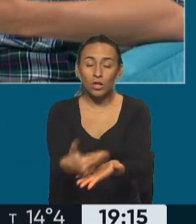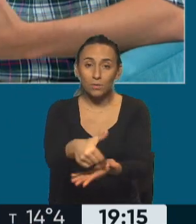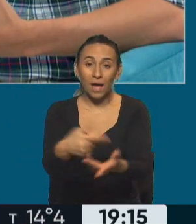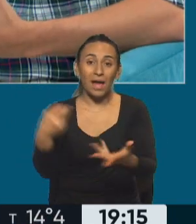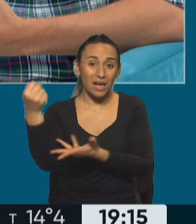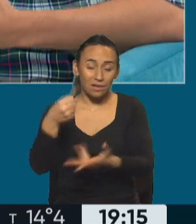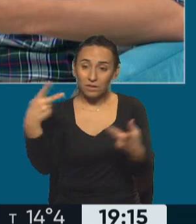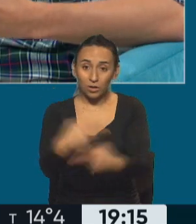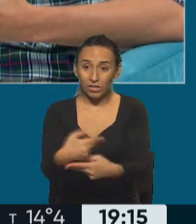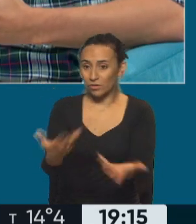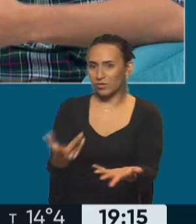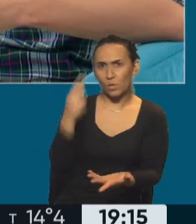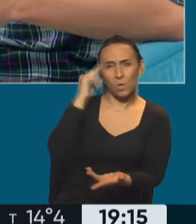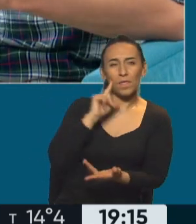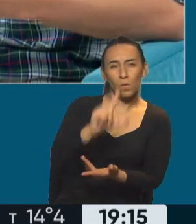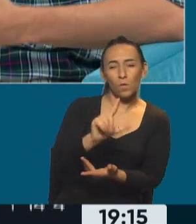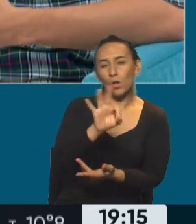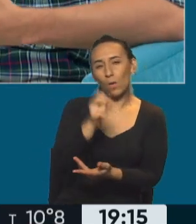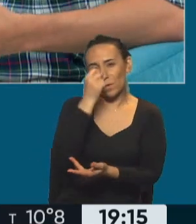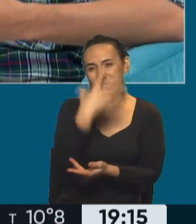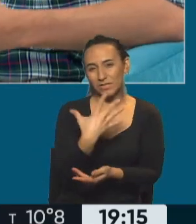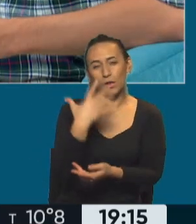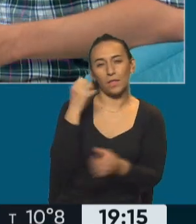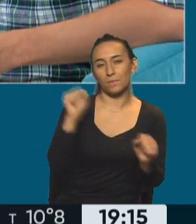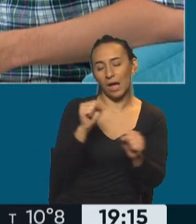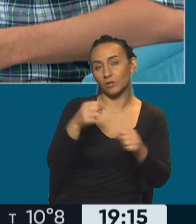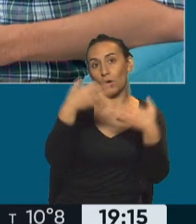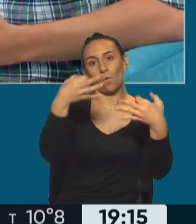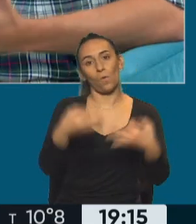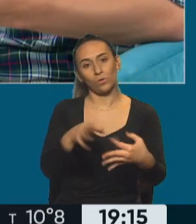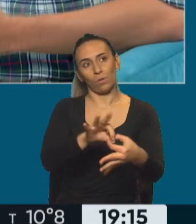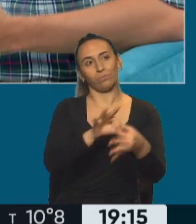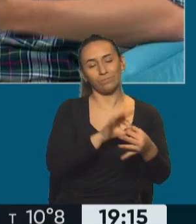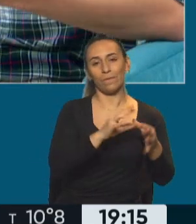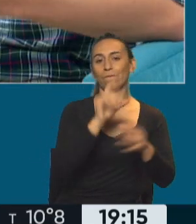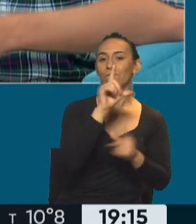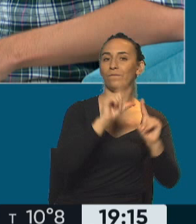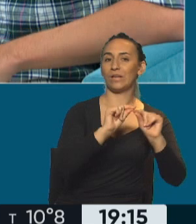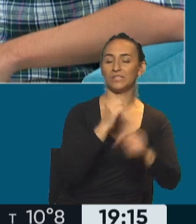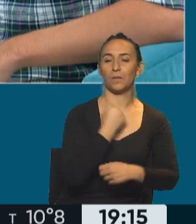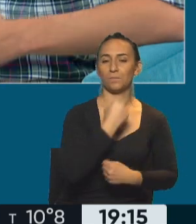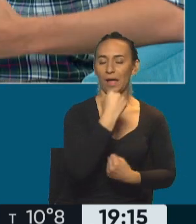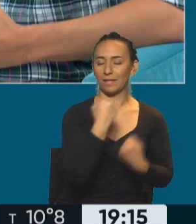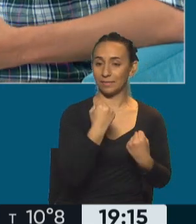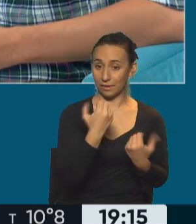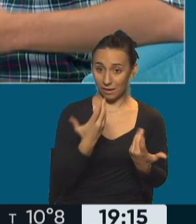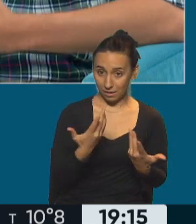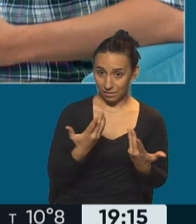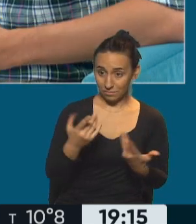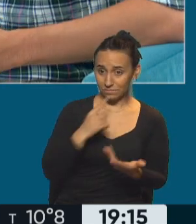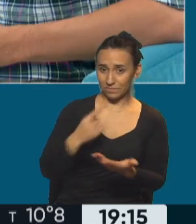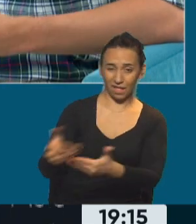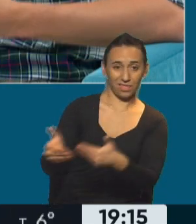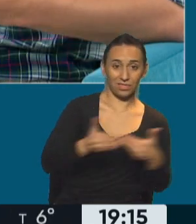desembarcar el 9 de julio o el 25 de mayo para que coincidiera con la efeméride y con la fecha patria. Y en ese adelantamiento de ese plan, de ese